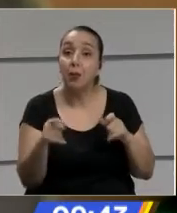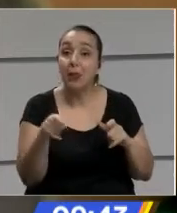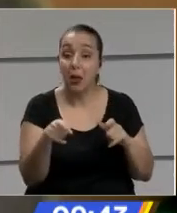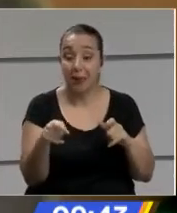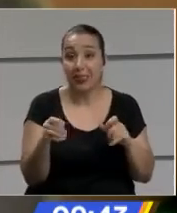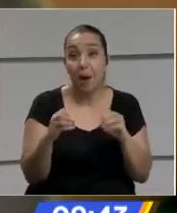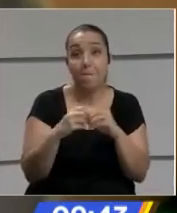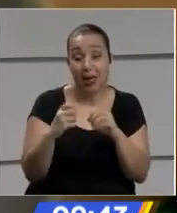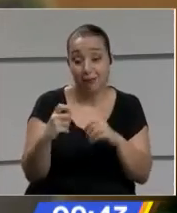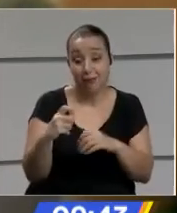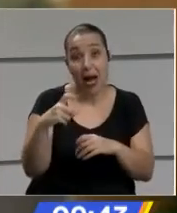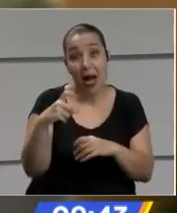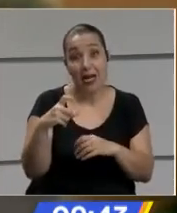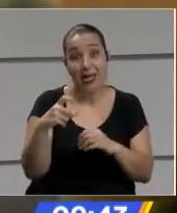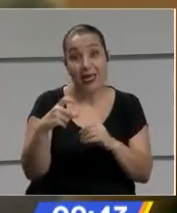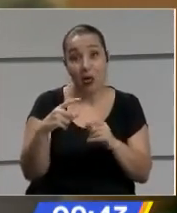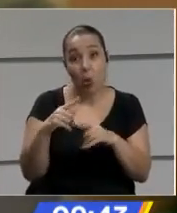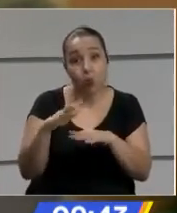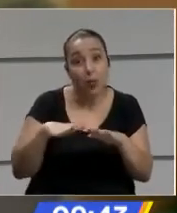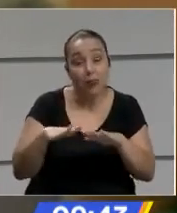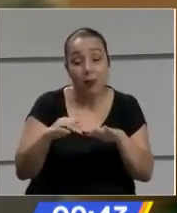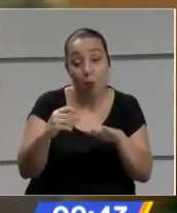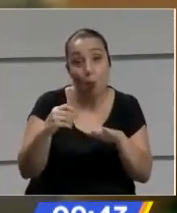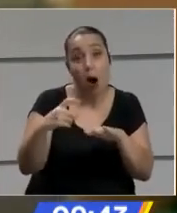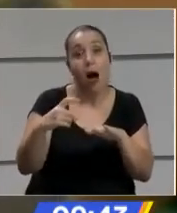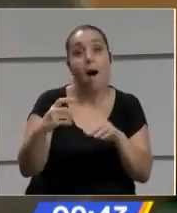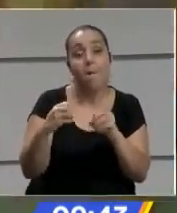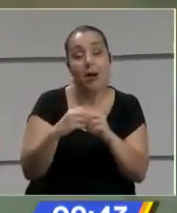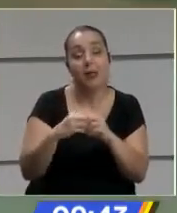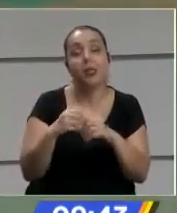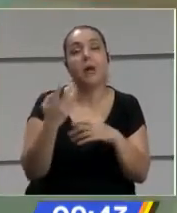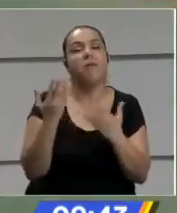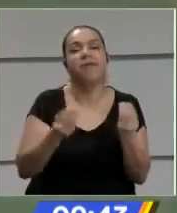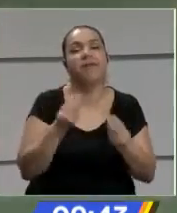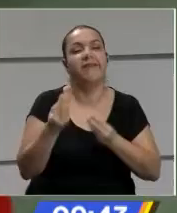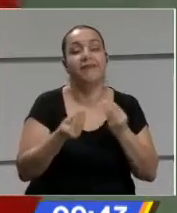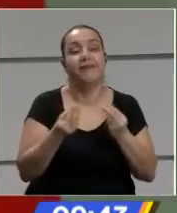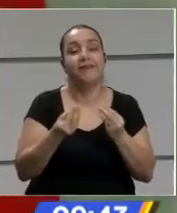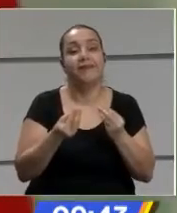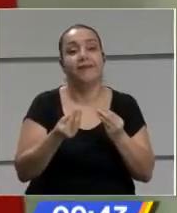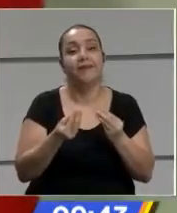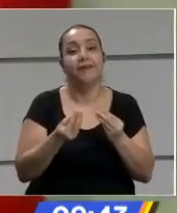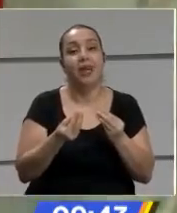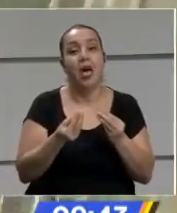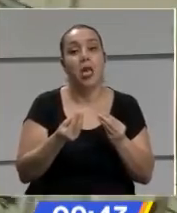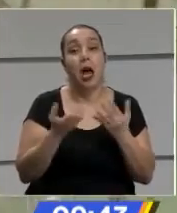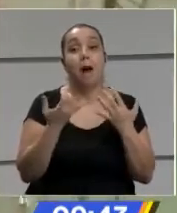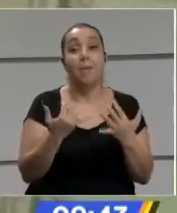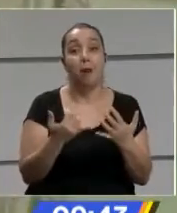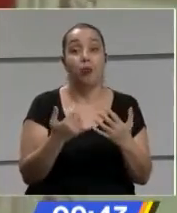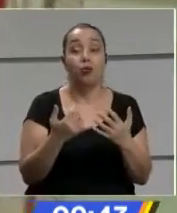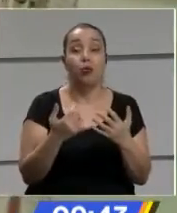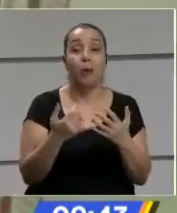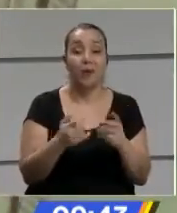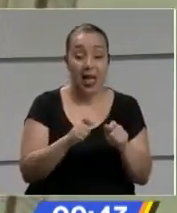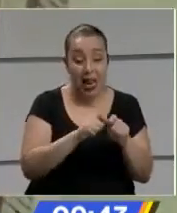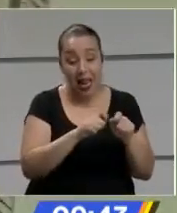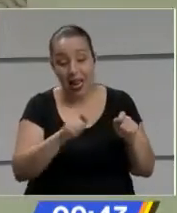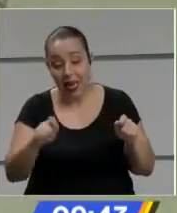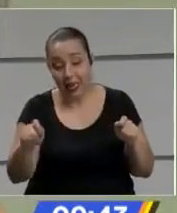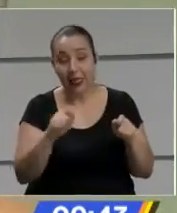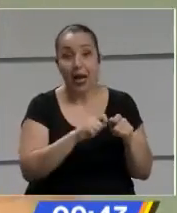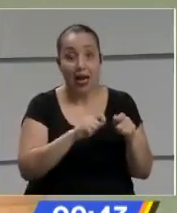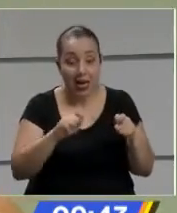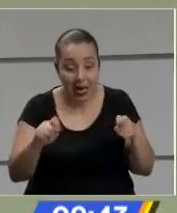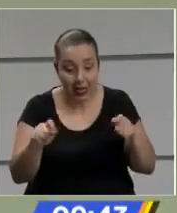franja más ancha? La última, ok. ¿Qué vamos a hacer ahora? Vamos a trazar, a unir línea con línea